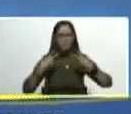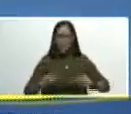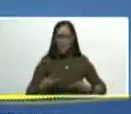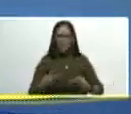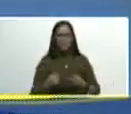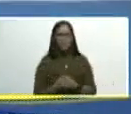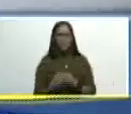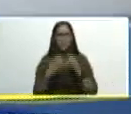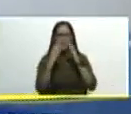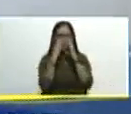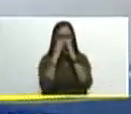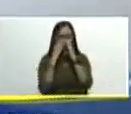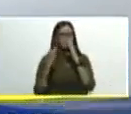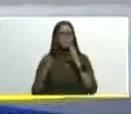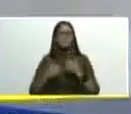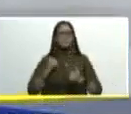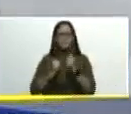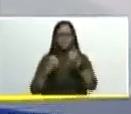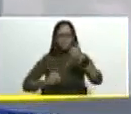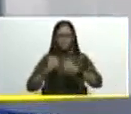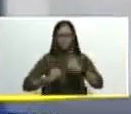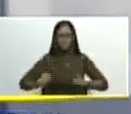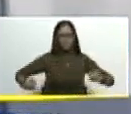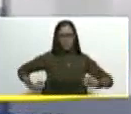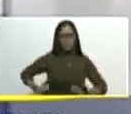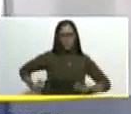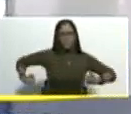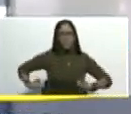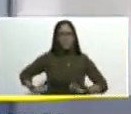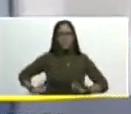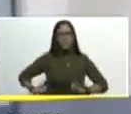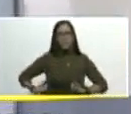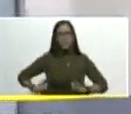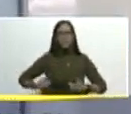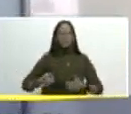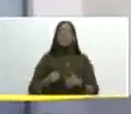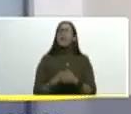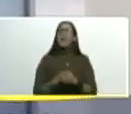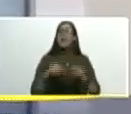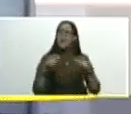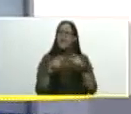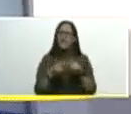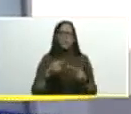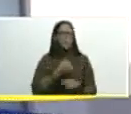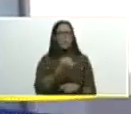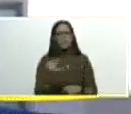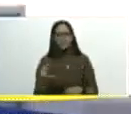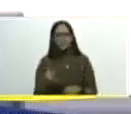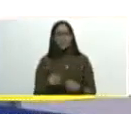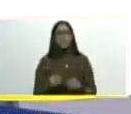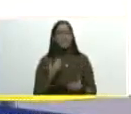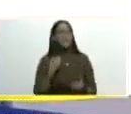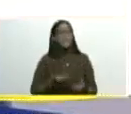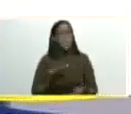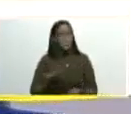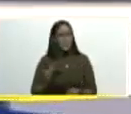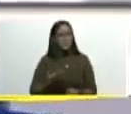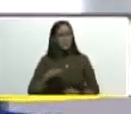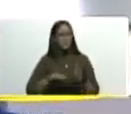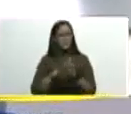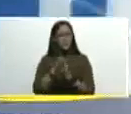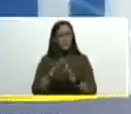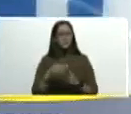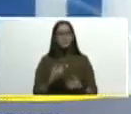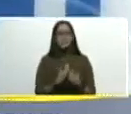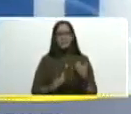médicos, desfibrilador, equipos multiparámetros. Importante, presidente, la dotación que estamos haciendo en este espacio.